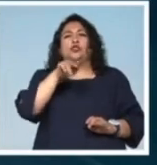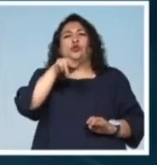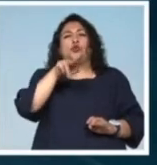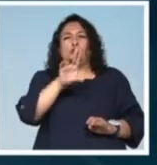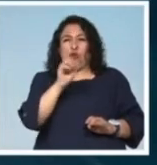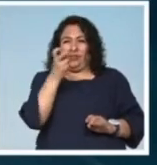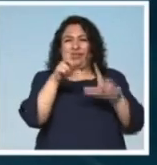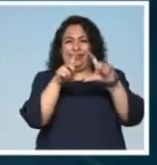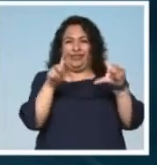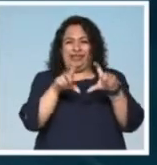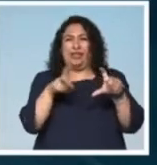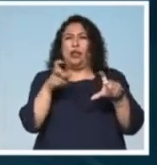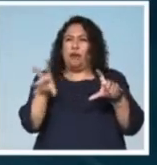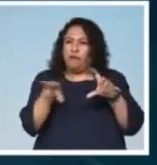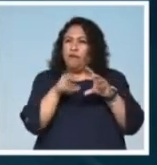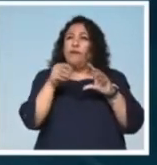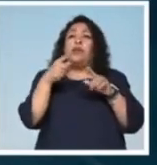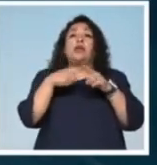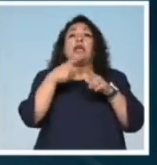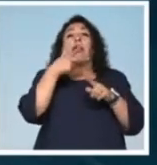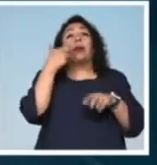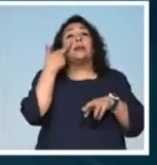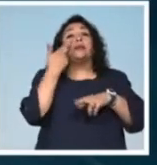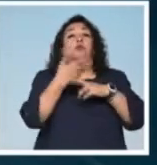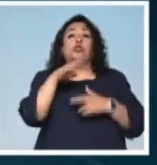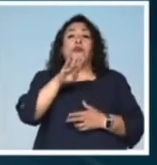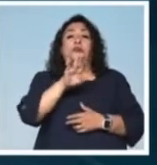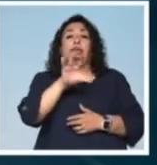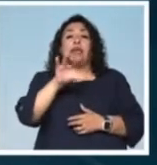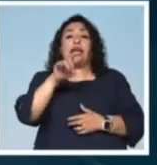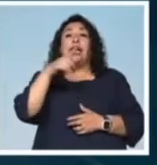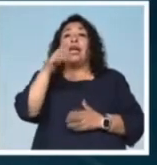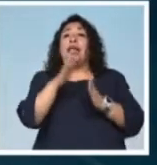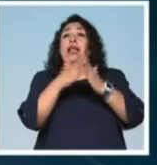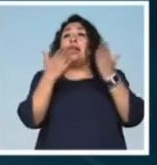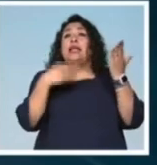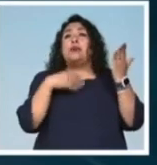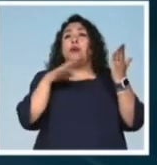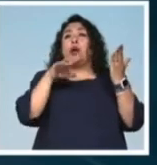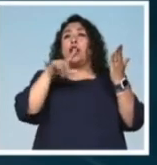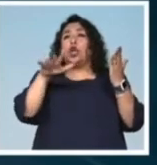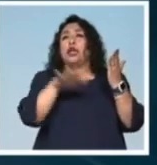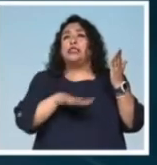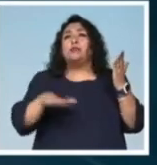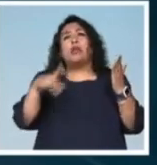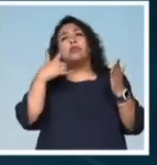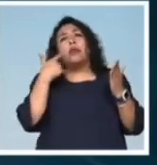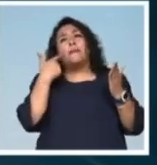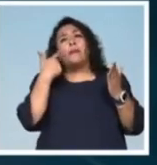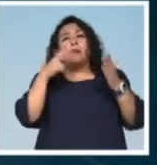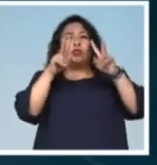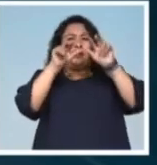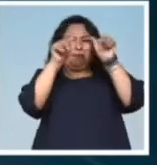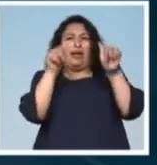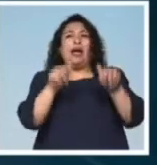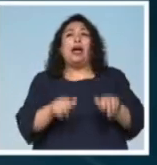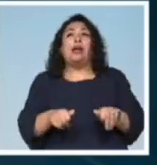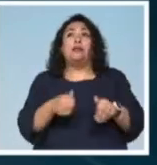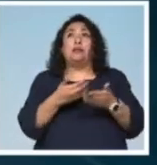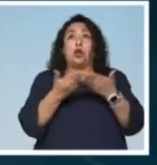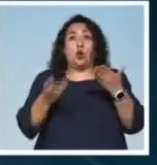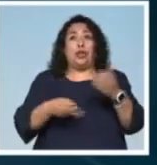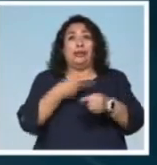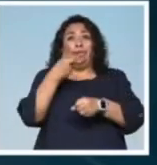ese sentido fueron recopilados por Miguel Ángel Muñoz en el libro Elogio del Espacio, Apreciaciones sobre Arte, que llega a su